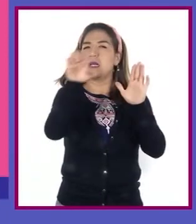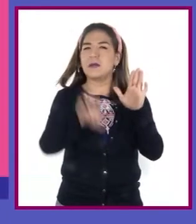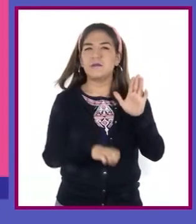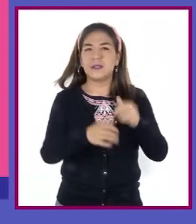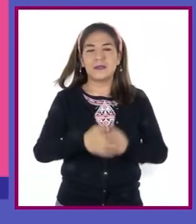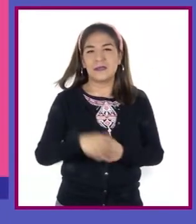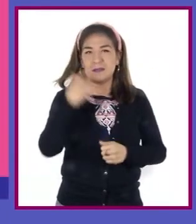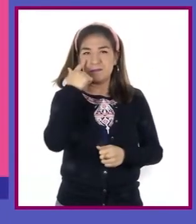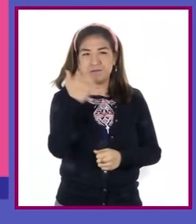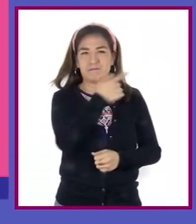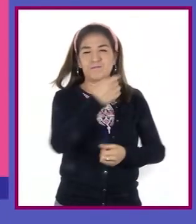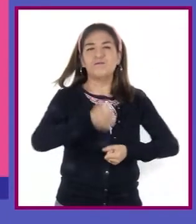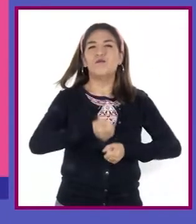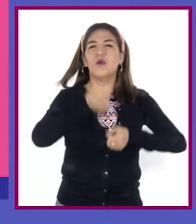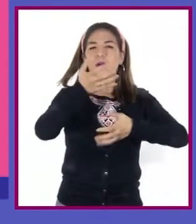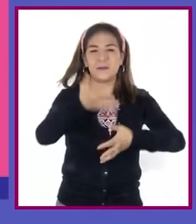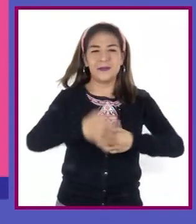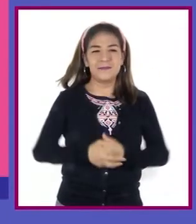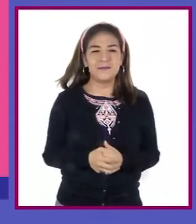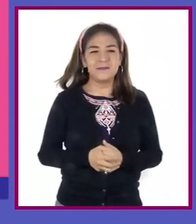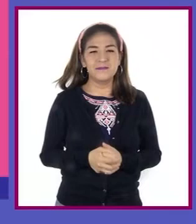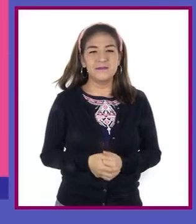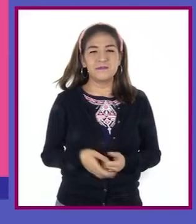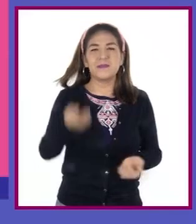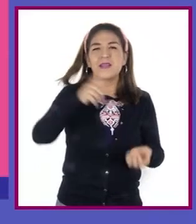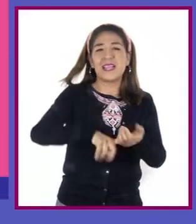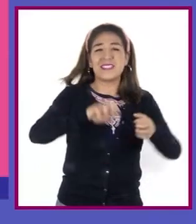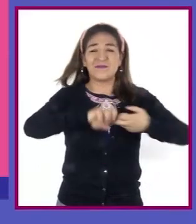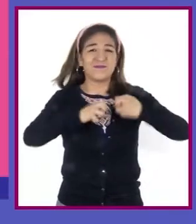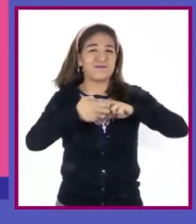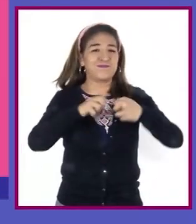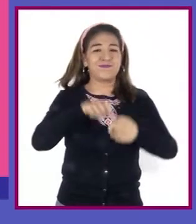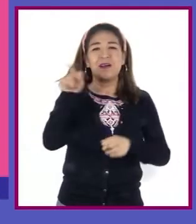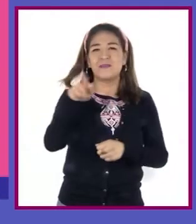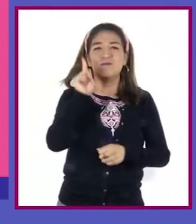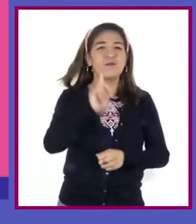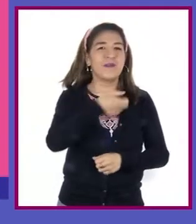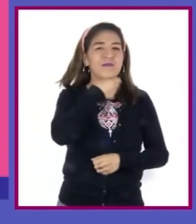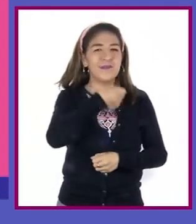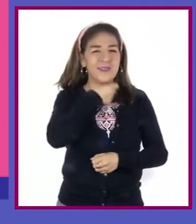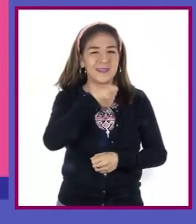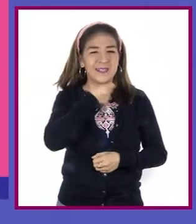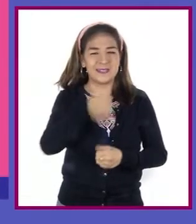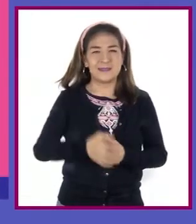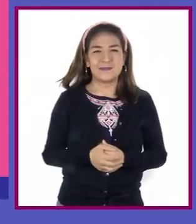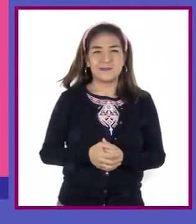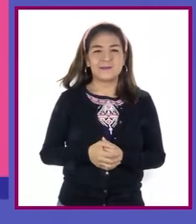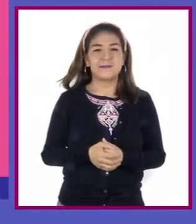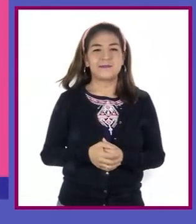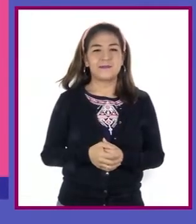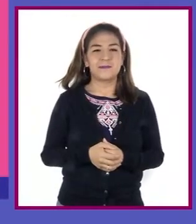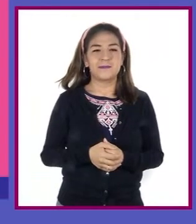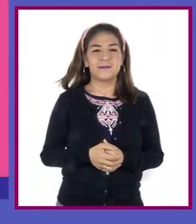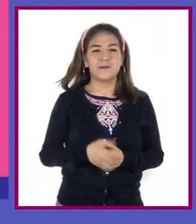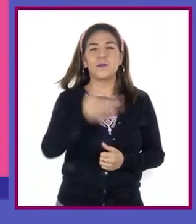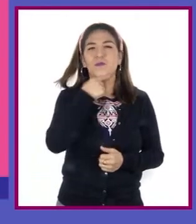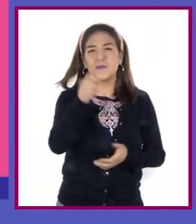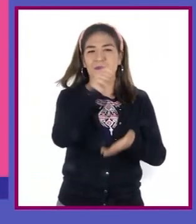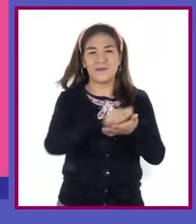es el siguiente poema. La desesperación de la vieja. Fragmento. Charles